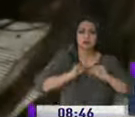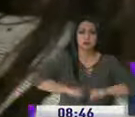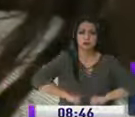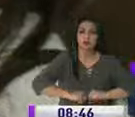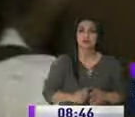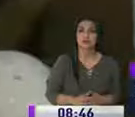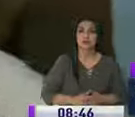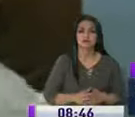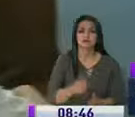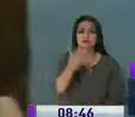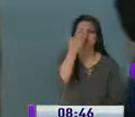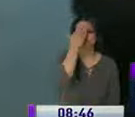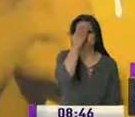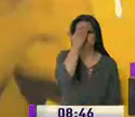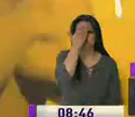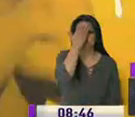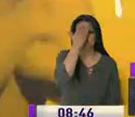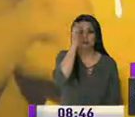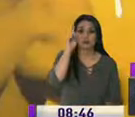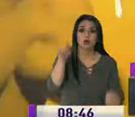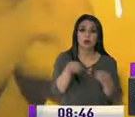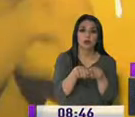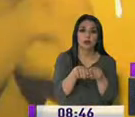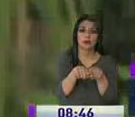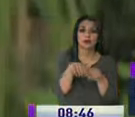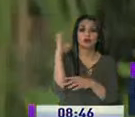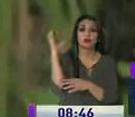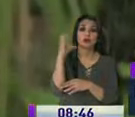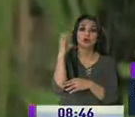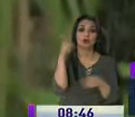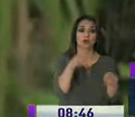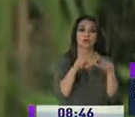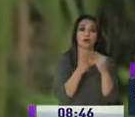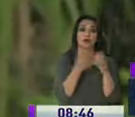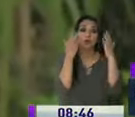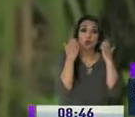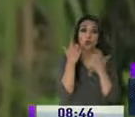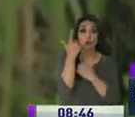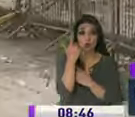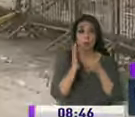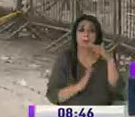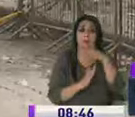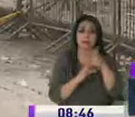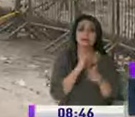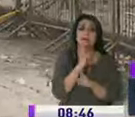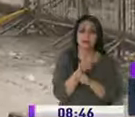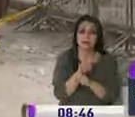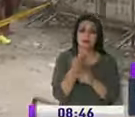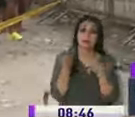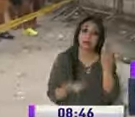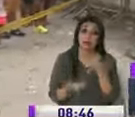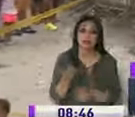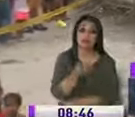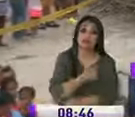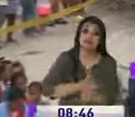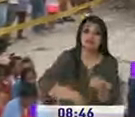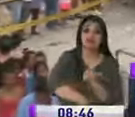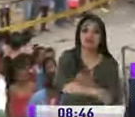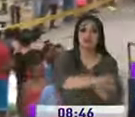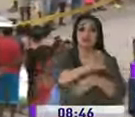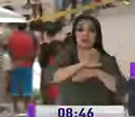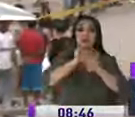Vicente, provincia de Manabí. Estamos realizando las investigaciones pertinentes, posiblemente tenga relación con la aprehensión de una